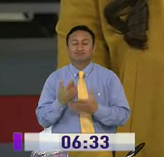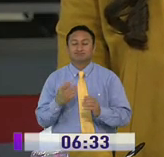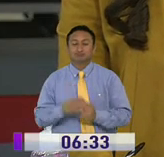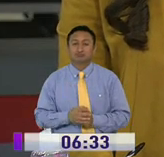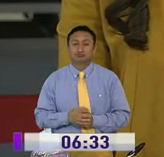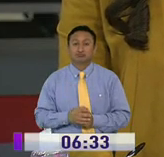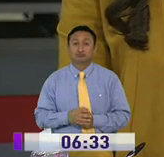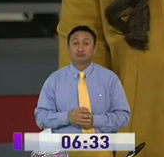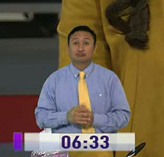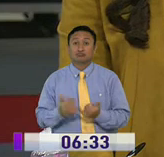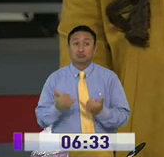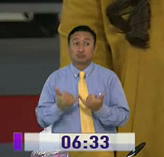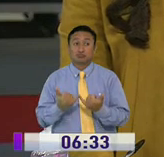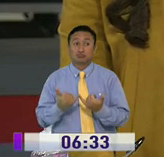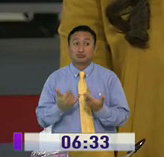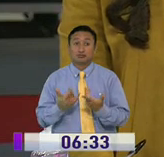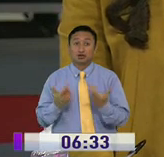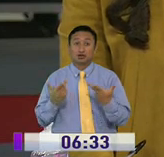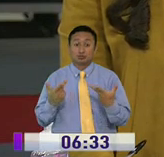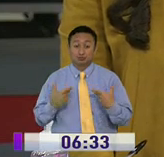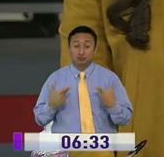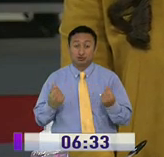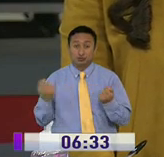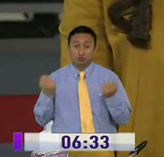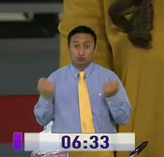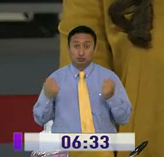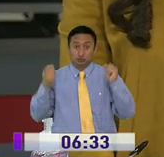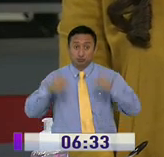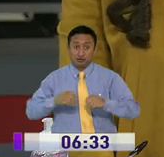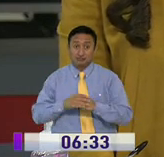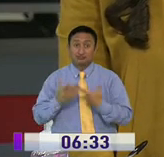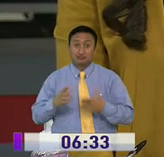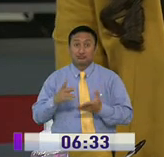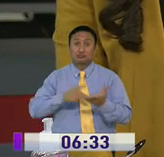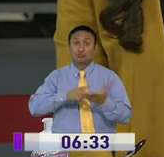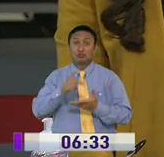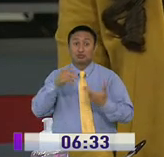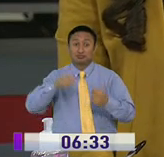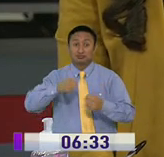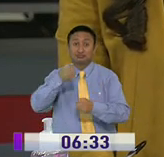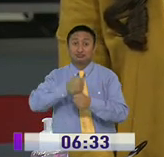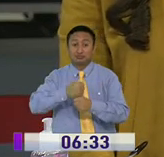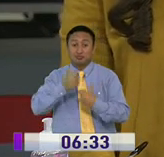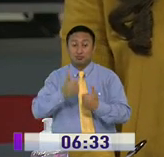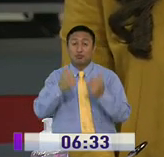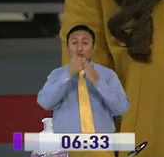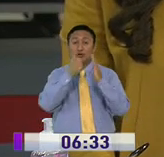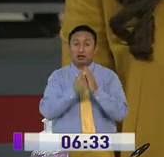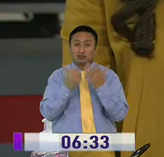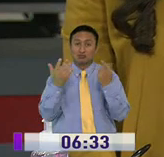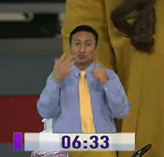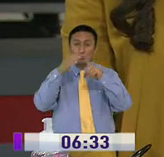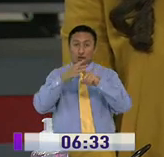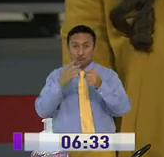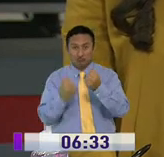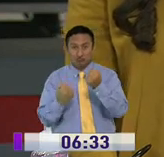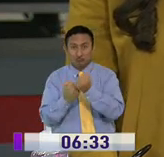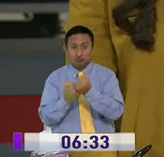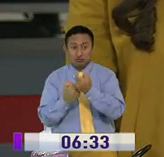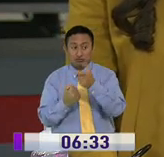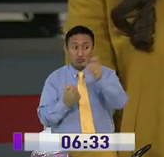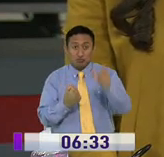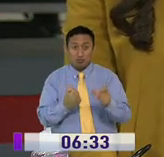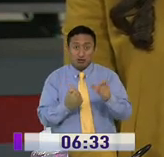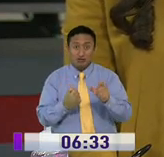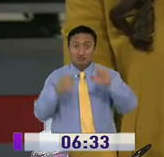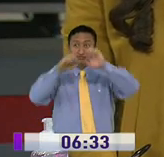Implementar la austeridad, encontrar fuentes que ayuden a refinanciar las obligaciones y trabajar en una agenda que sea incluyente y sostenible para que los